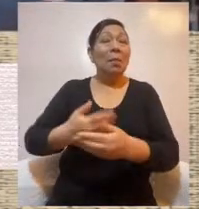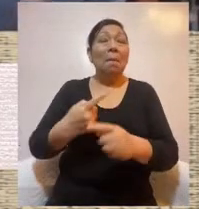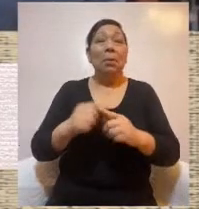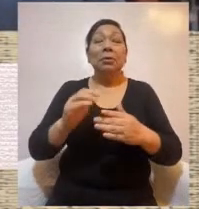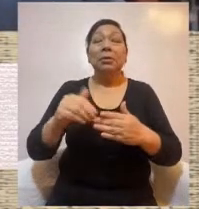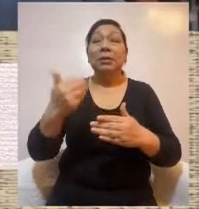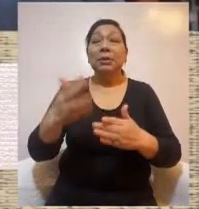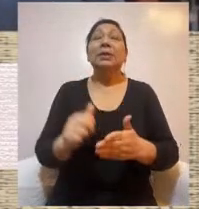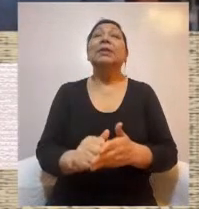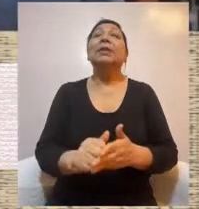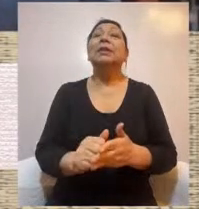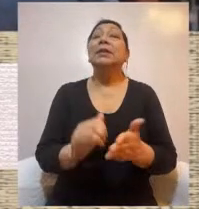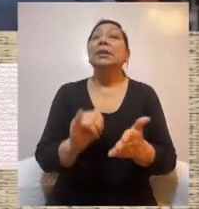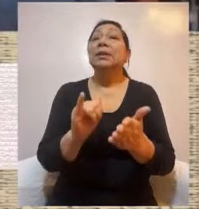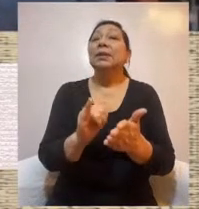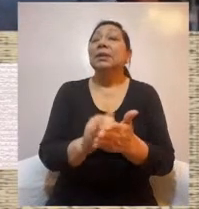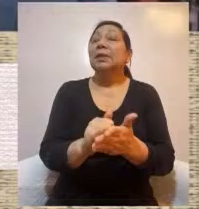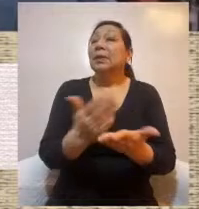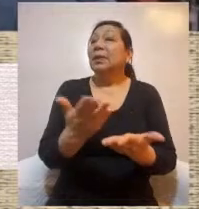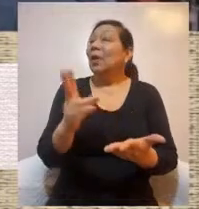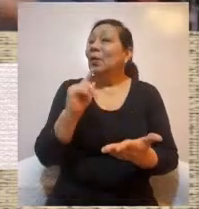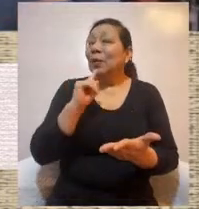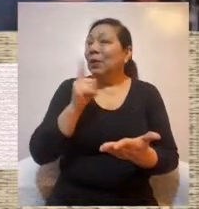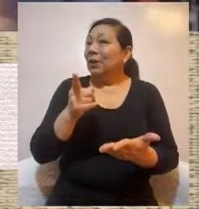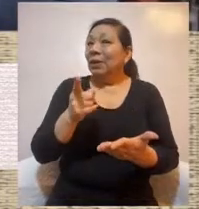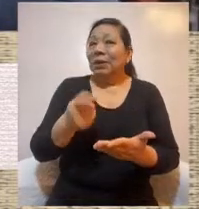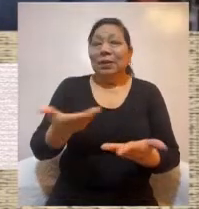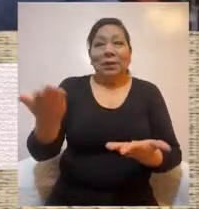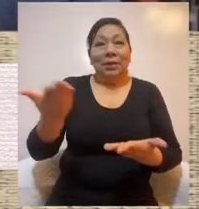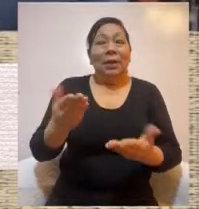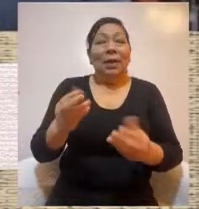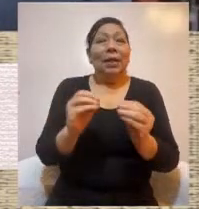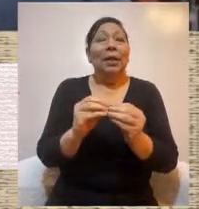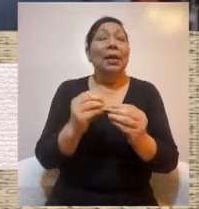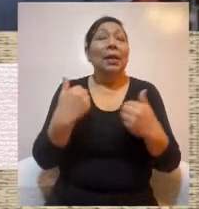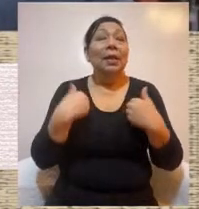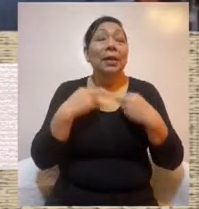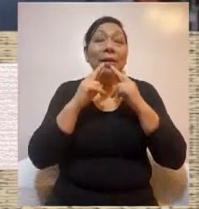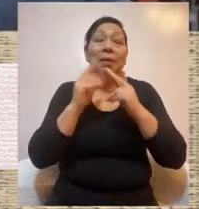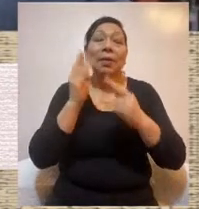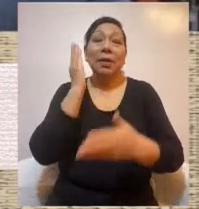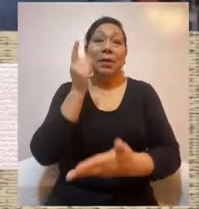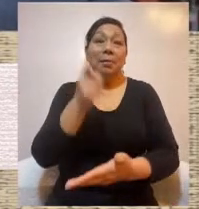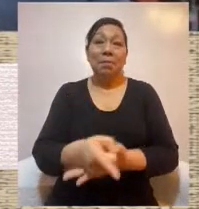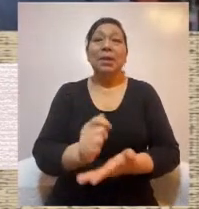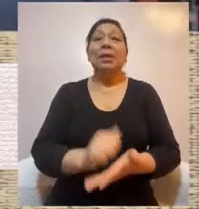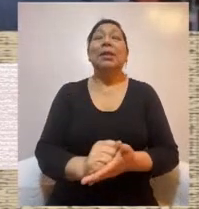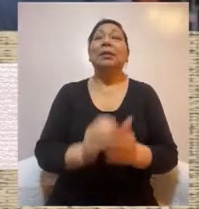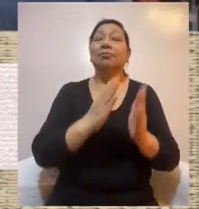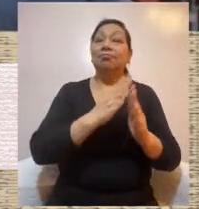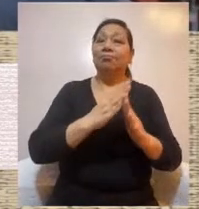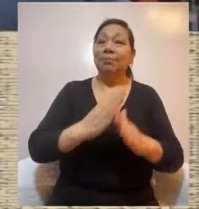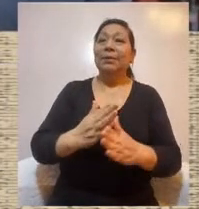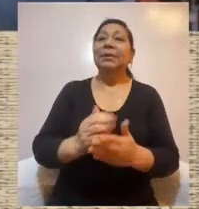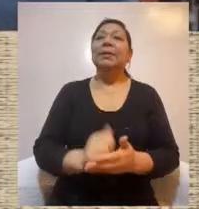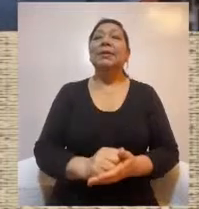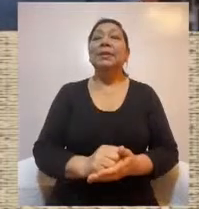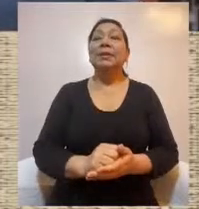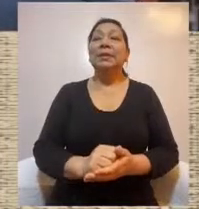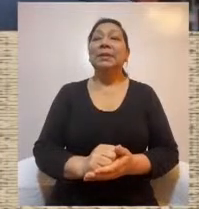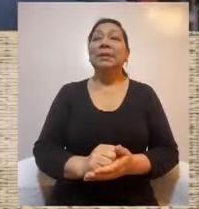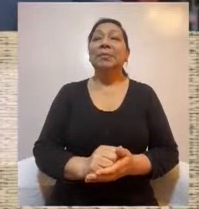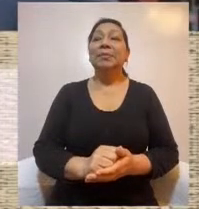lactancia y bueno, posteriormente señala que no eran las autoridades emplazadas las que debían contestar la demanda, ¿no? Así que la rechaza en segunda